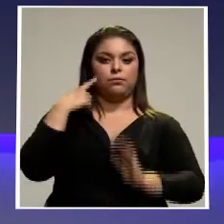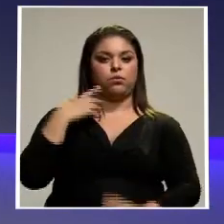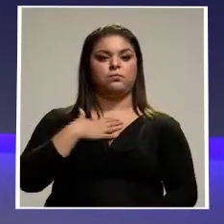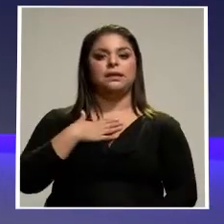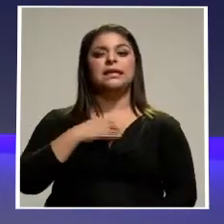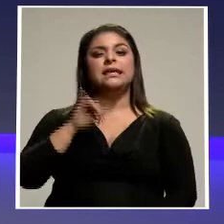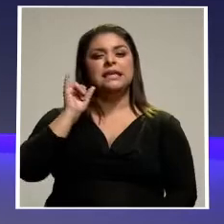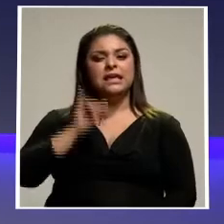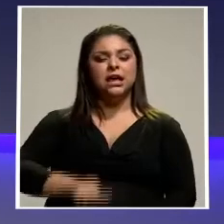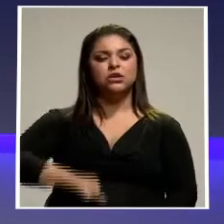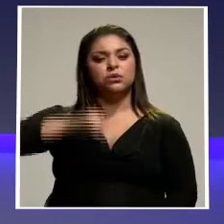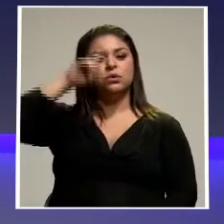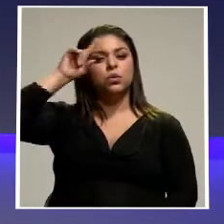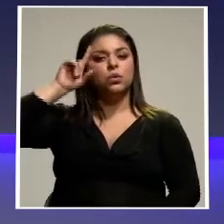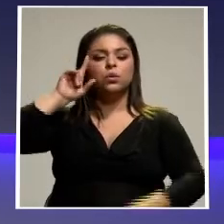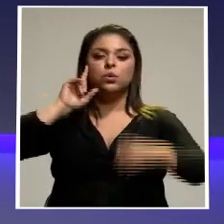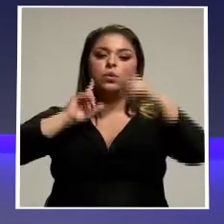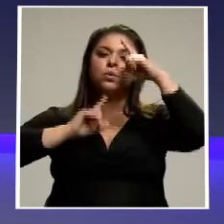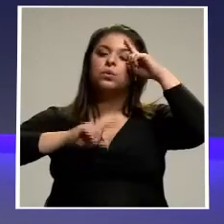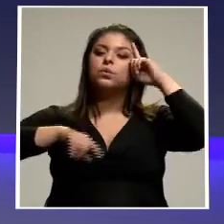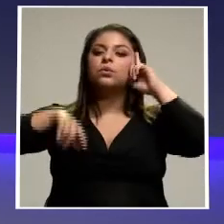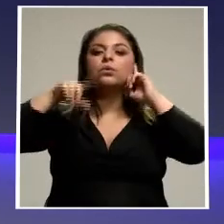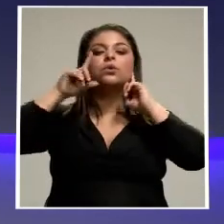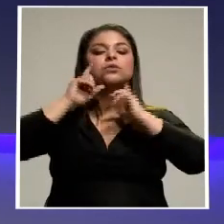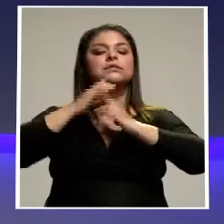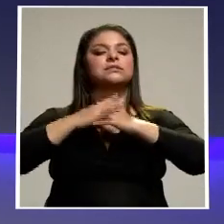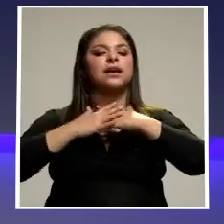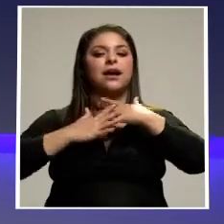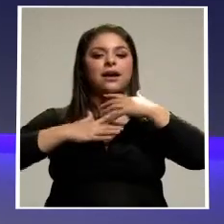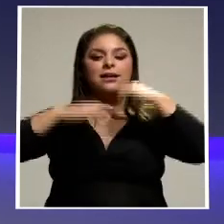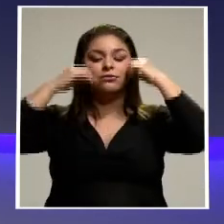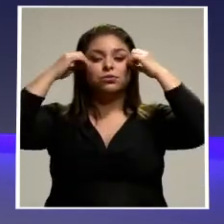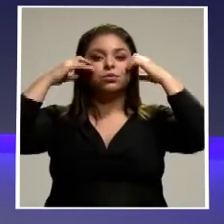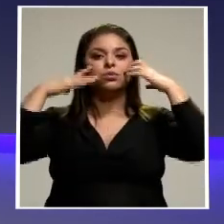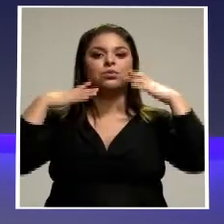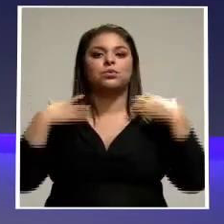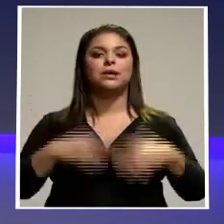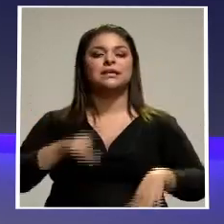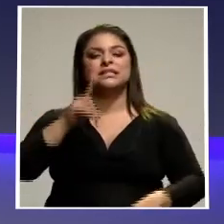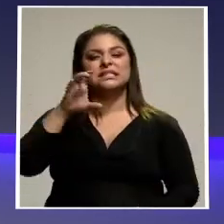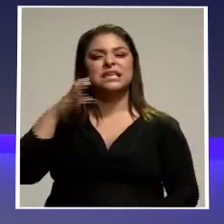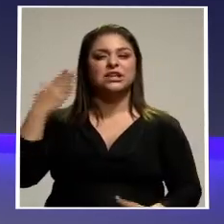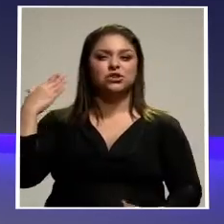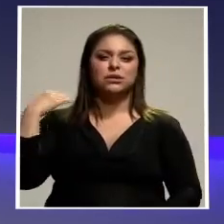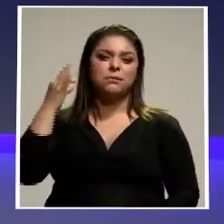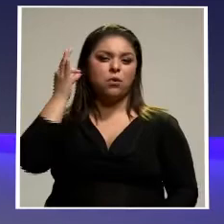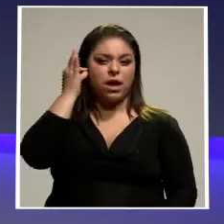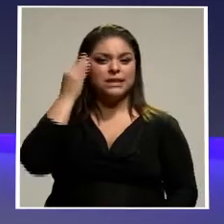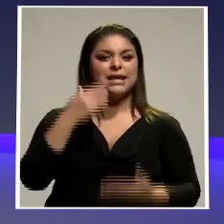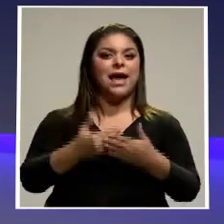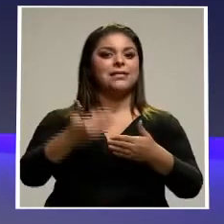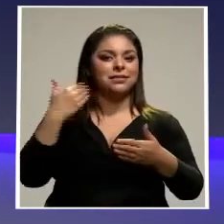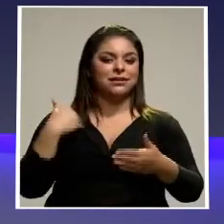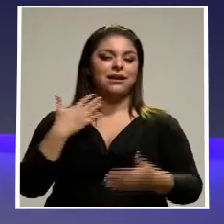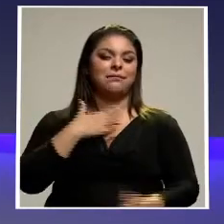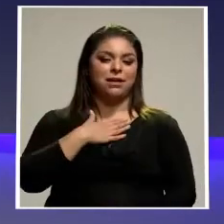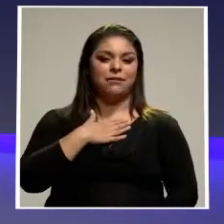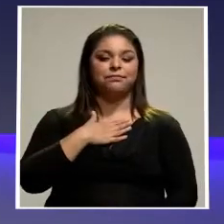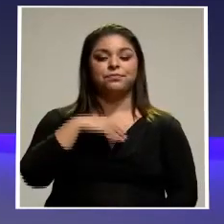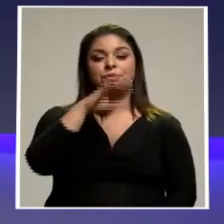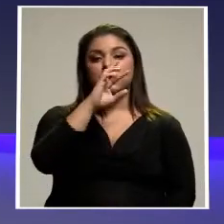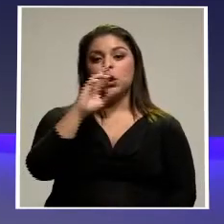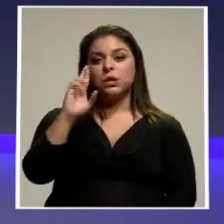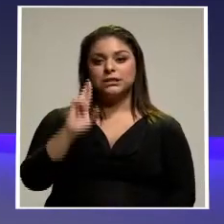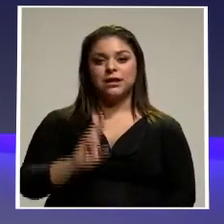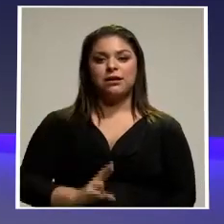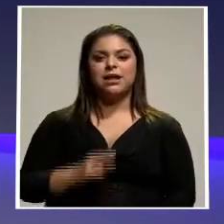sangre, sudor y lágrimas para cientos de mujeres de generaciones anteriores a la mía. Costa Rica